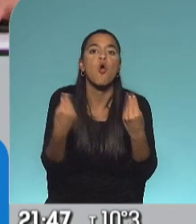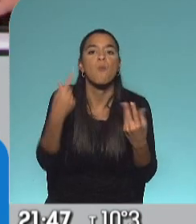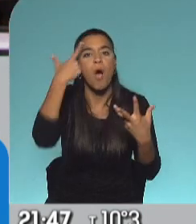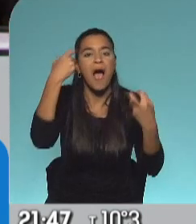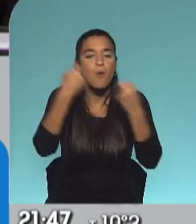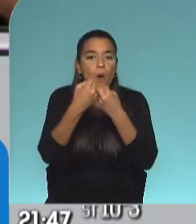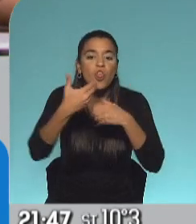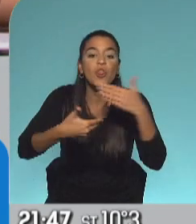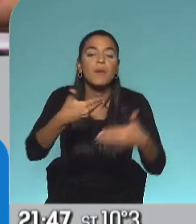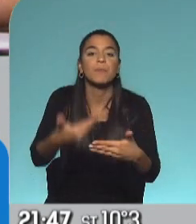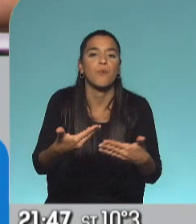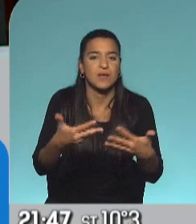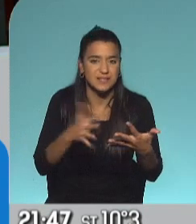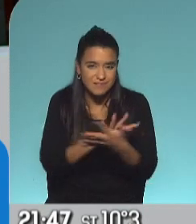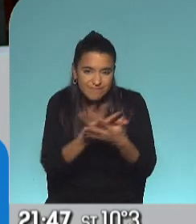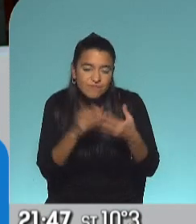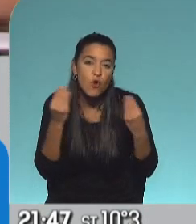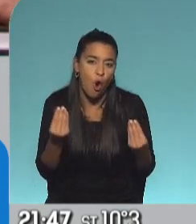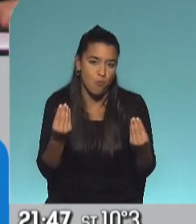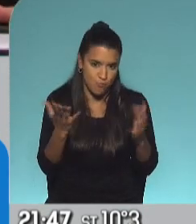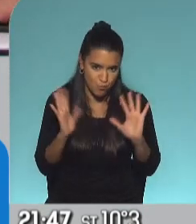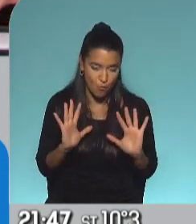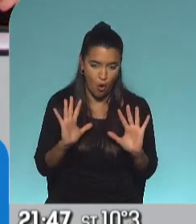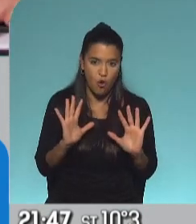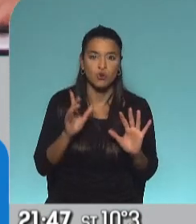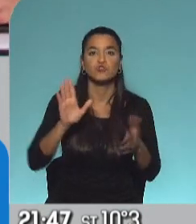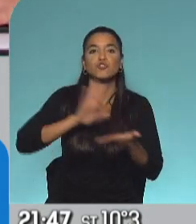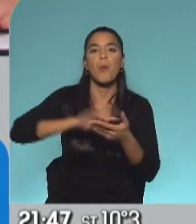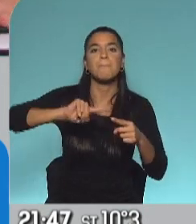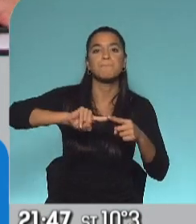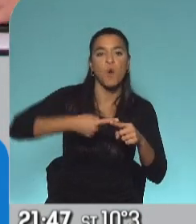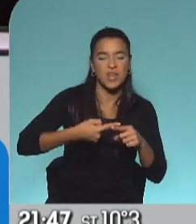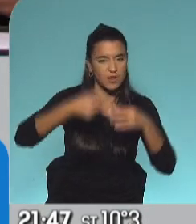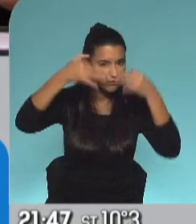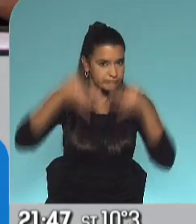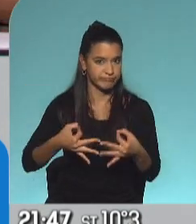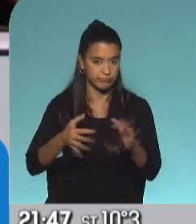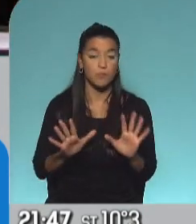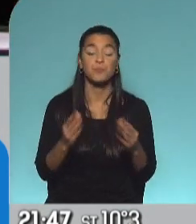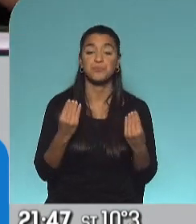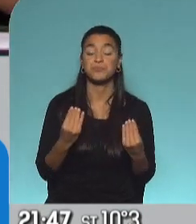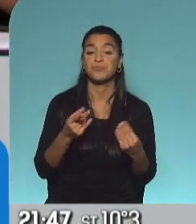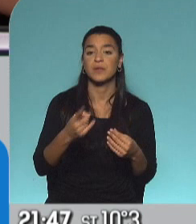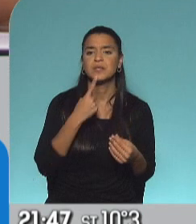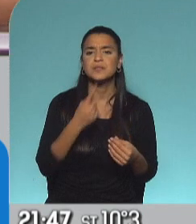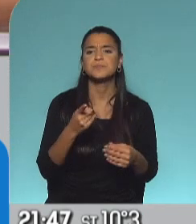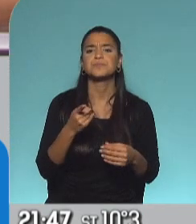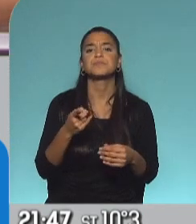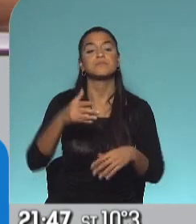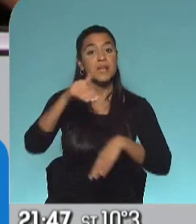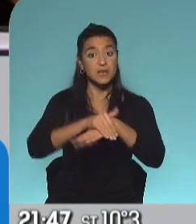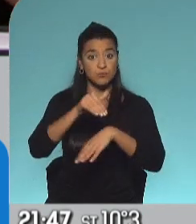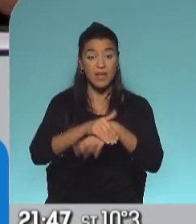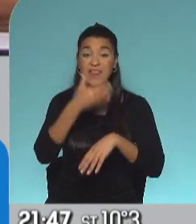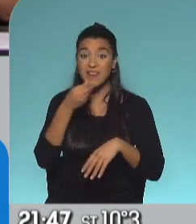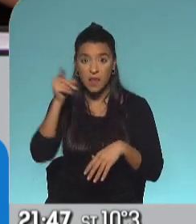después de la implicancia que tenga este acuerdo en términos políticos bien concretos. ¿Por qué? Porque hablamos de lo que se comprometió